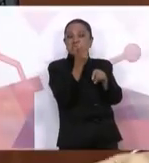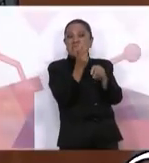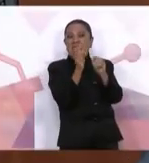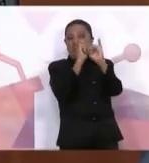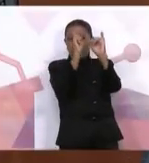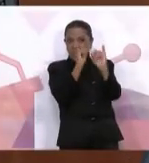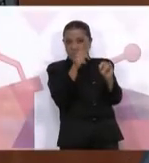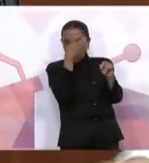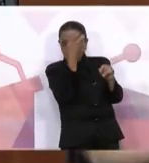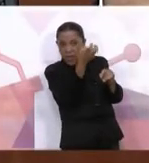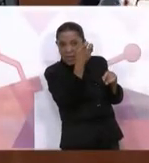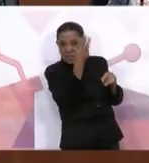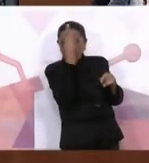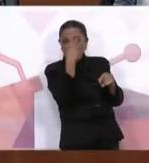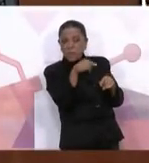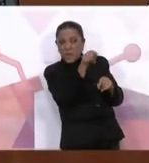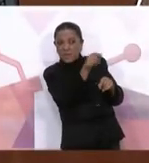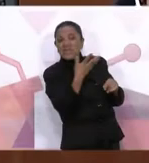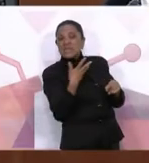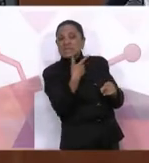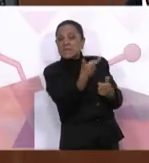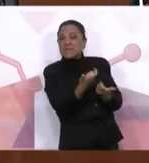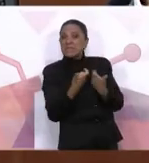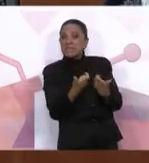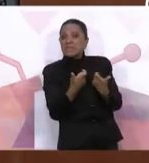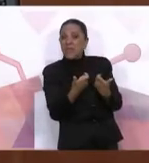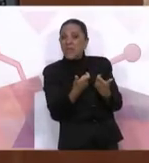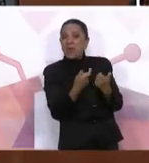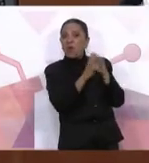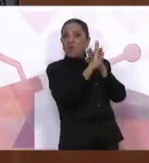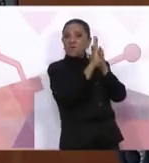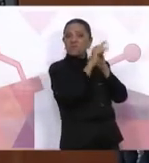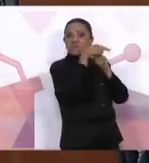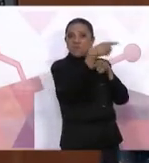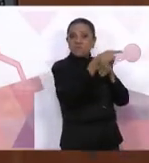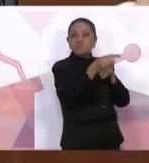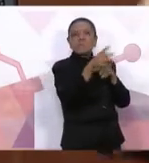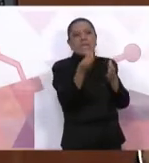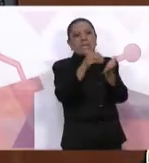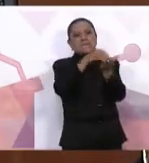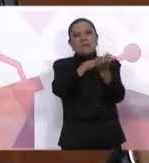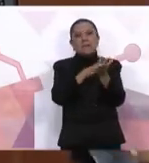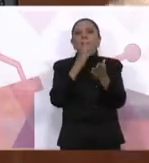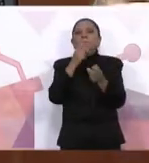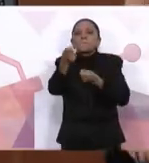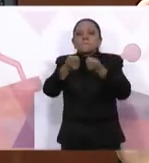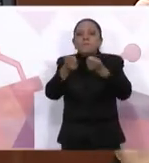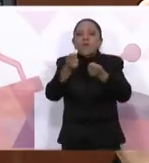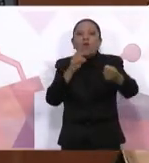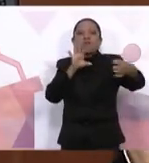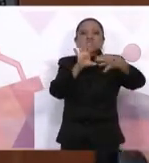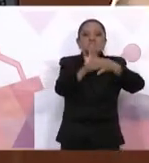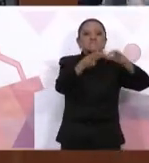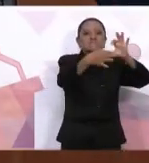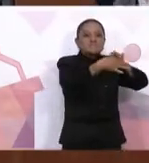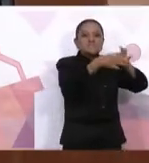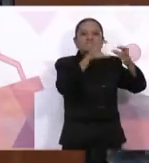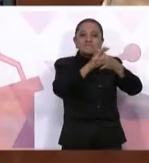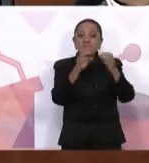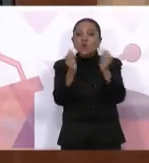recursos la segunda es establecer mejores mecanismos de vinculación con todo el estado y con las familias